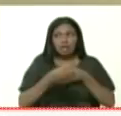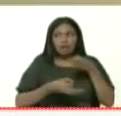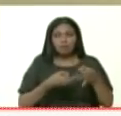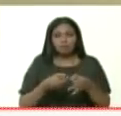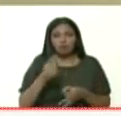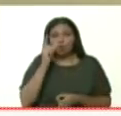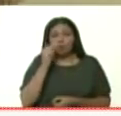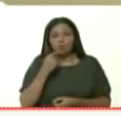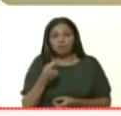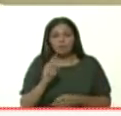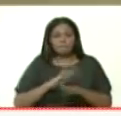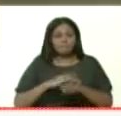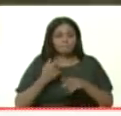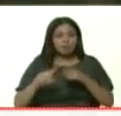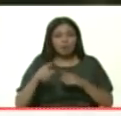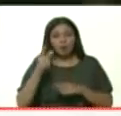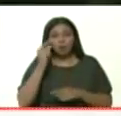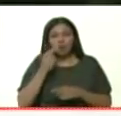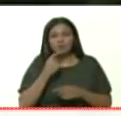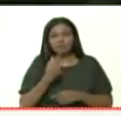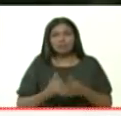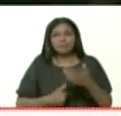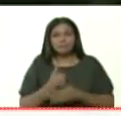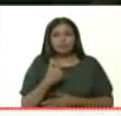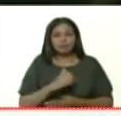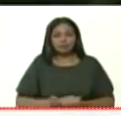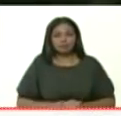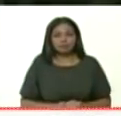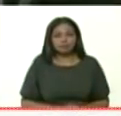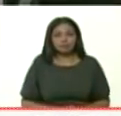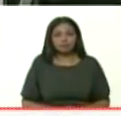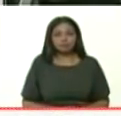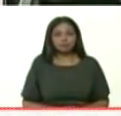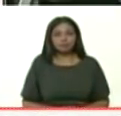hombres no la digan, pero a la mujer la dicen más todavía.